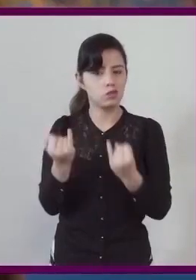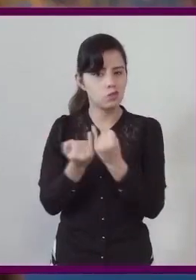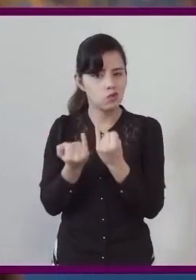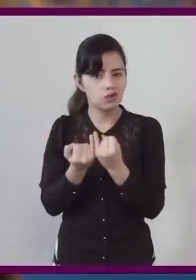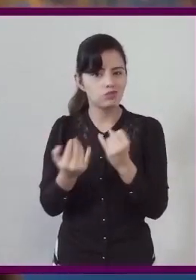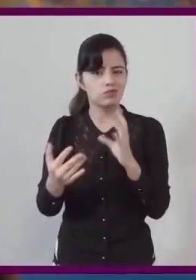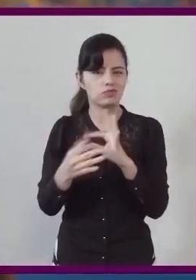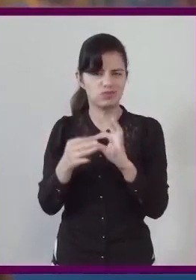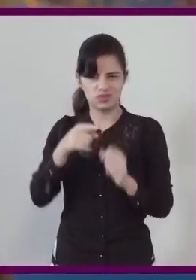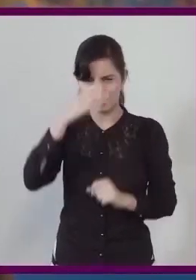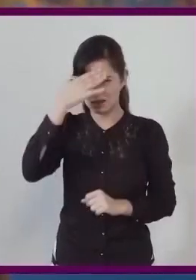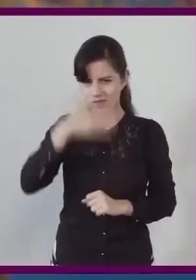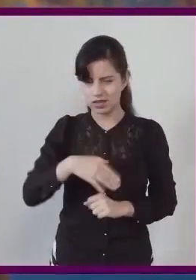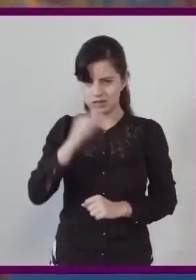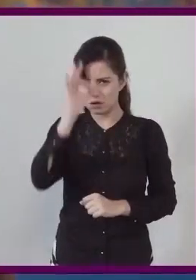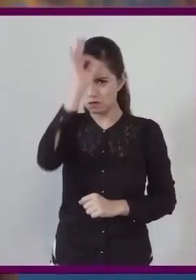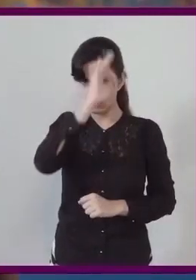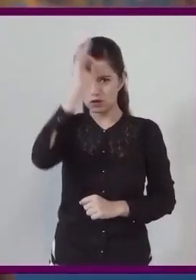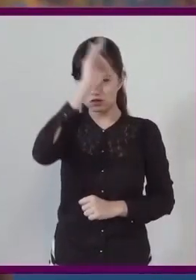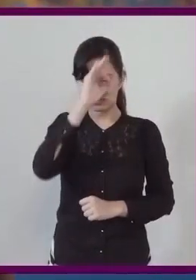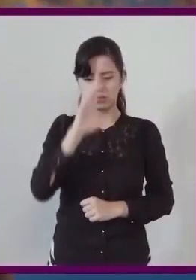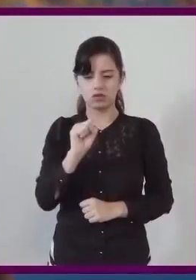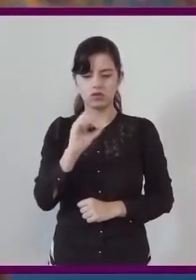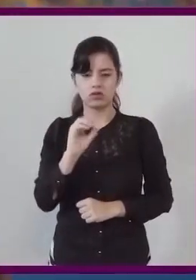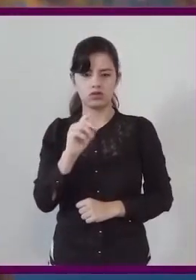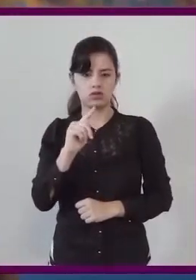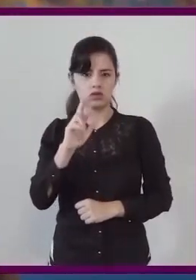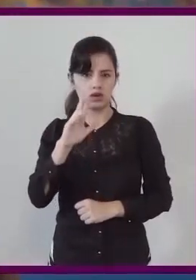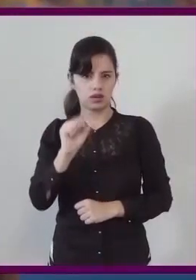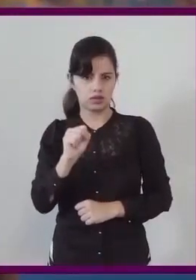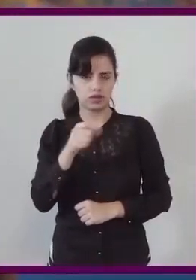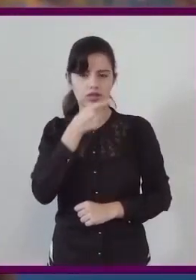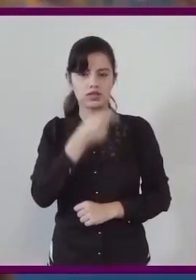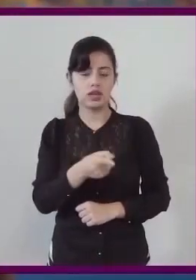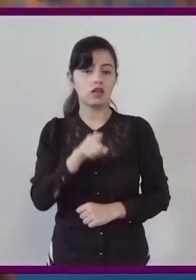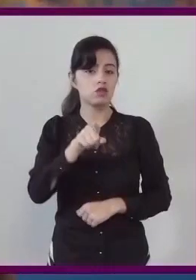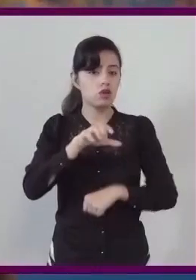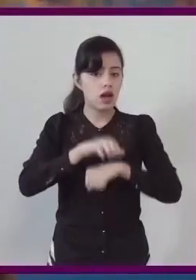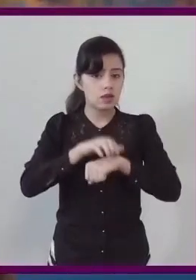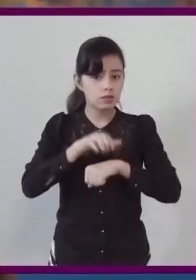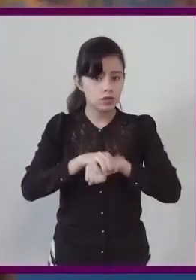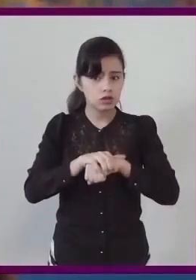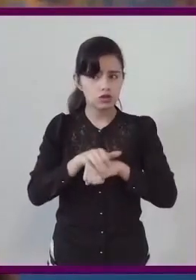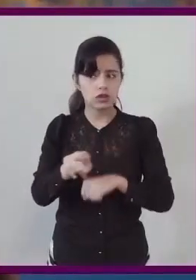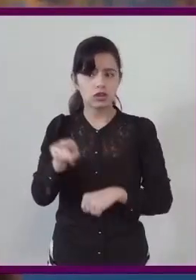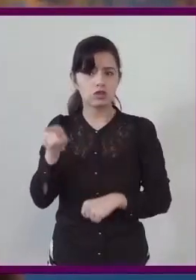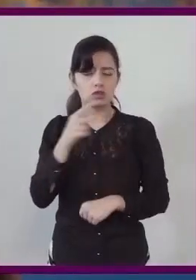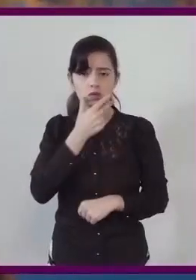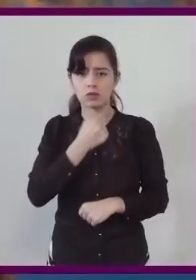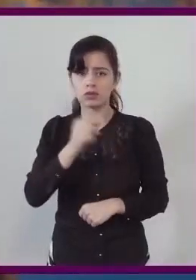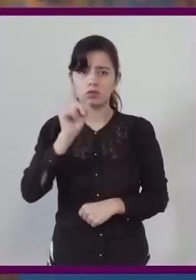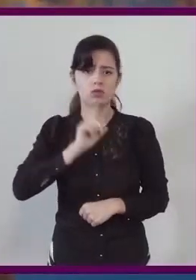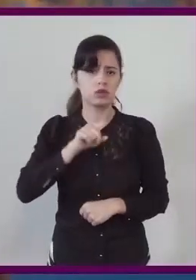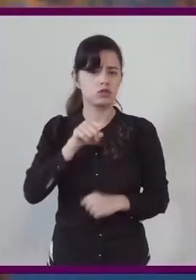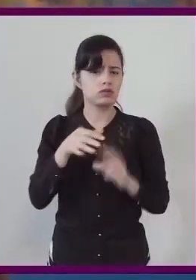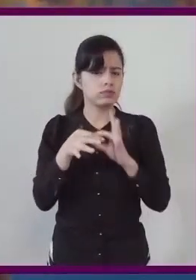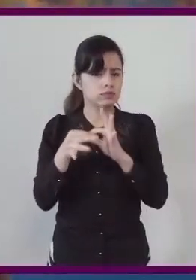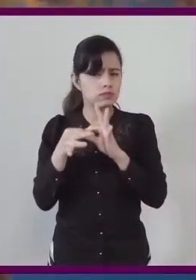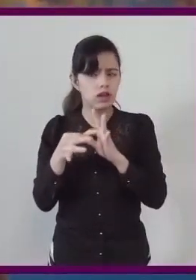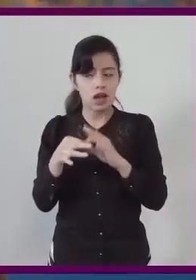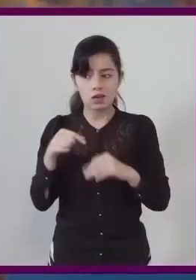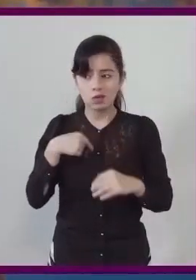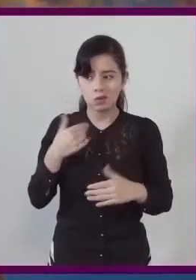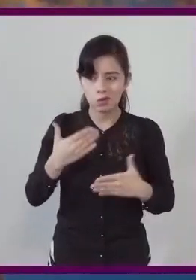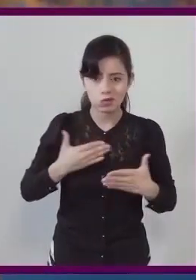que Sócrates, el filósofo griego, decía que tu grupo de amigas y amigos son aquellos con los que te